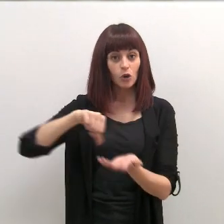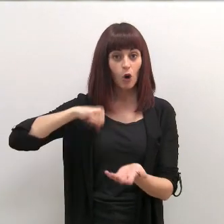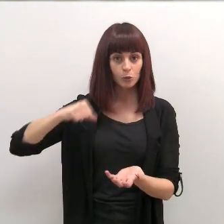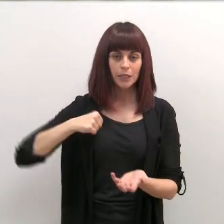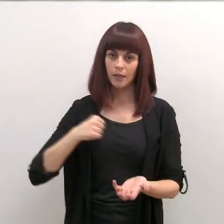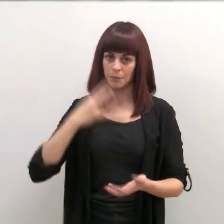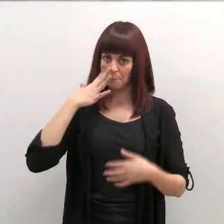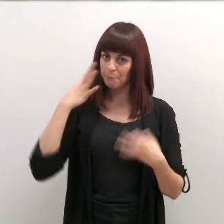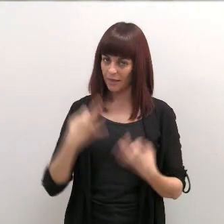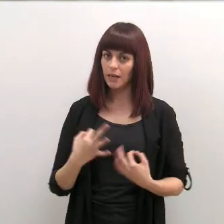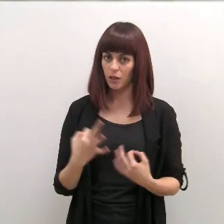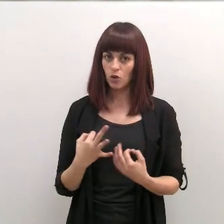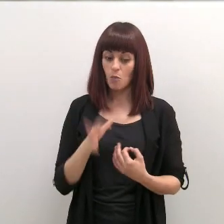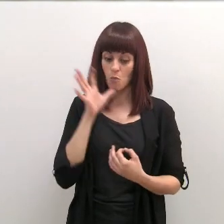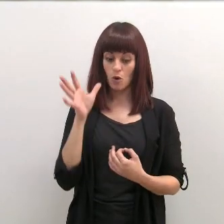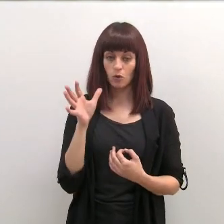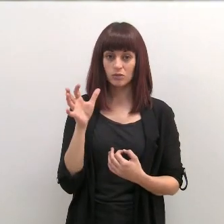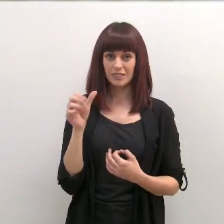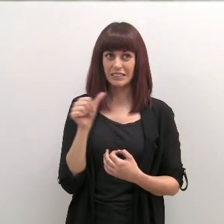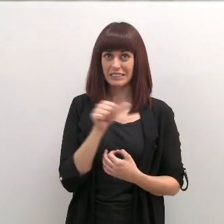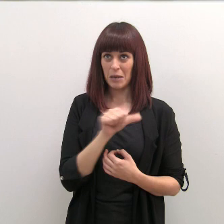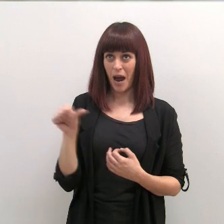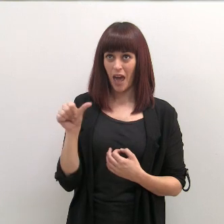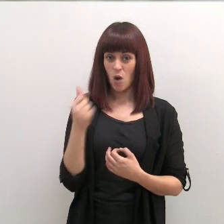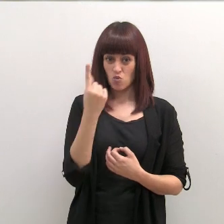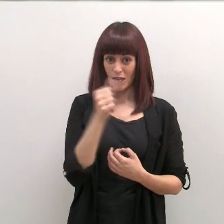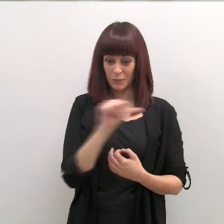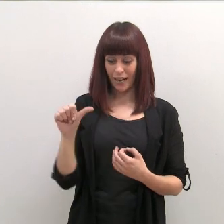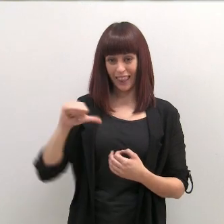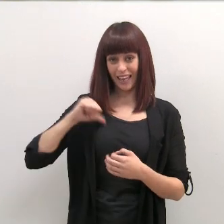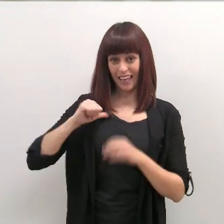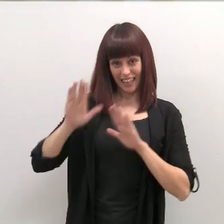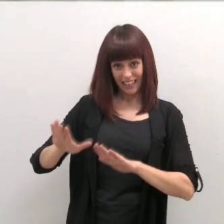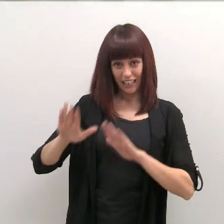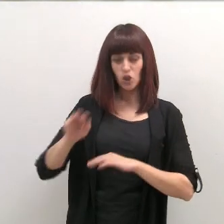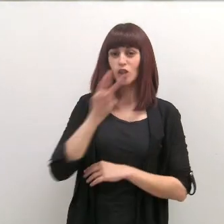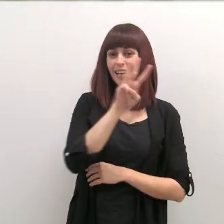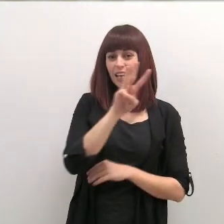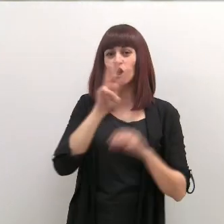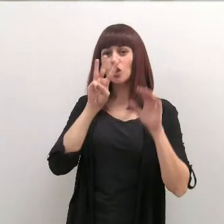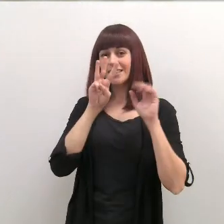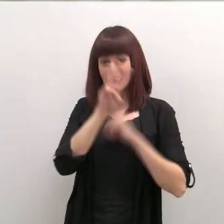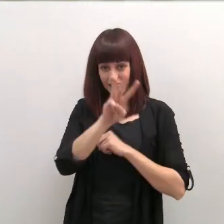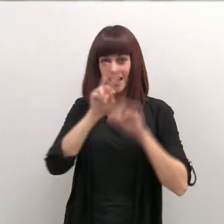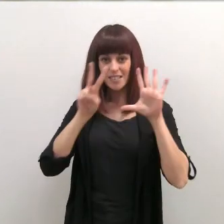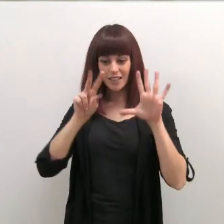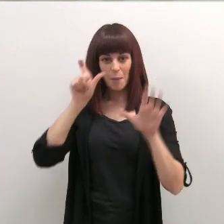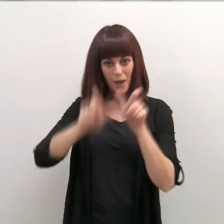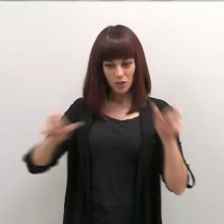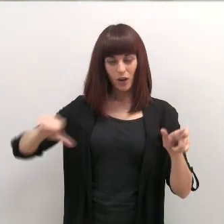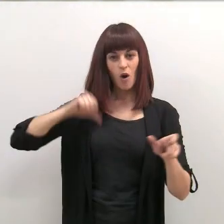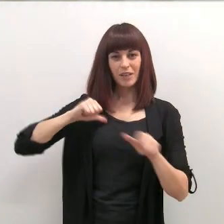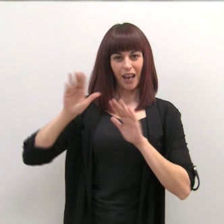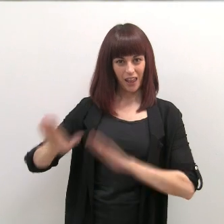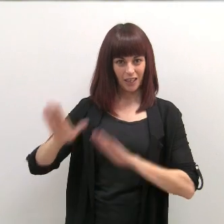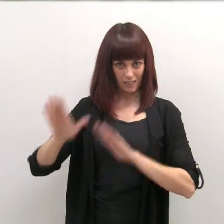peligran. La media semanal de ingresos se sitúa en la última semana en 337 ingresos, aunque, como veremos,